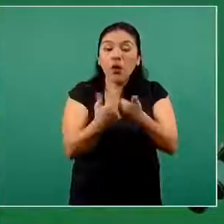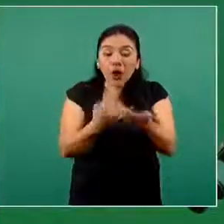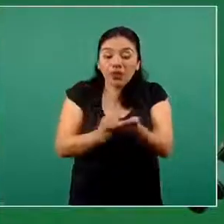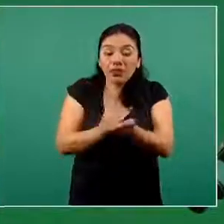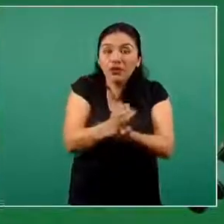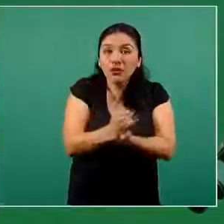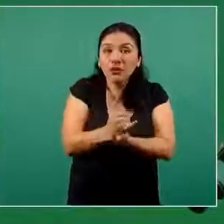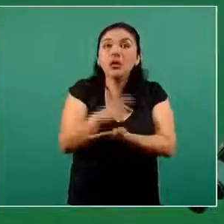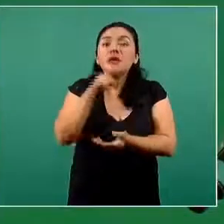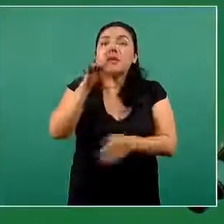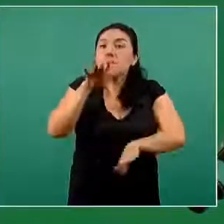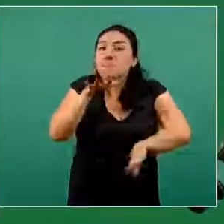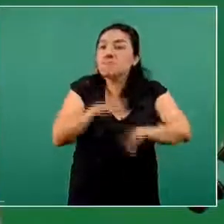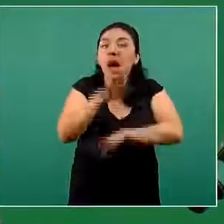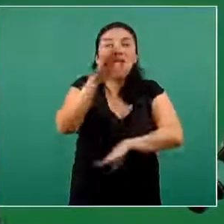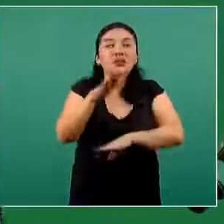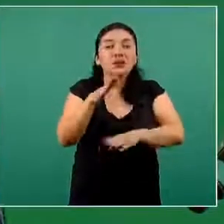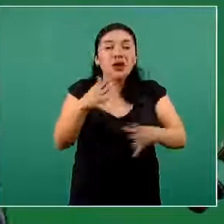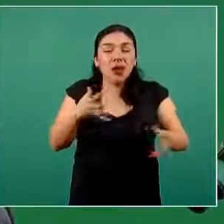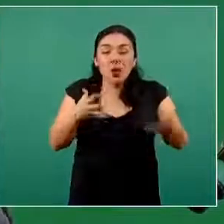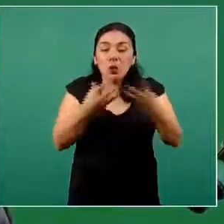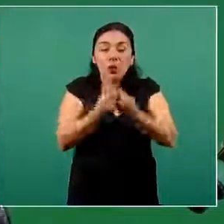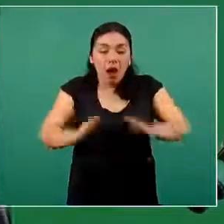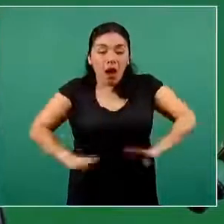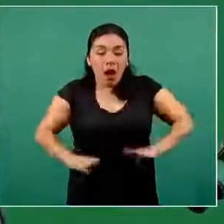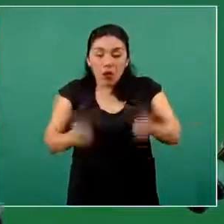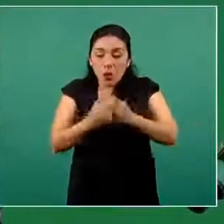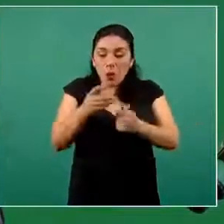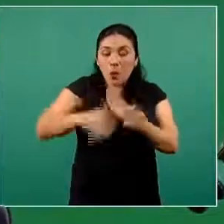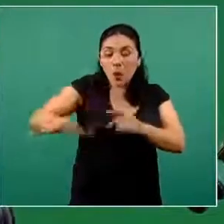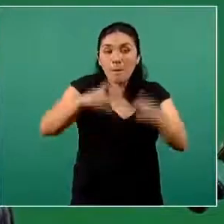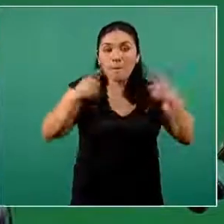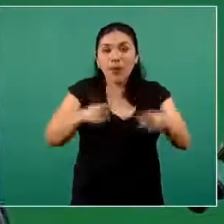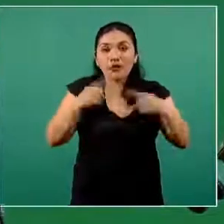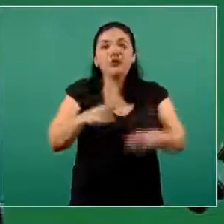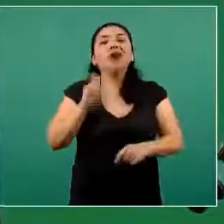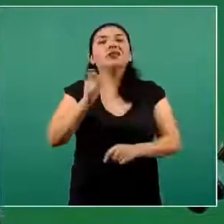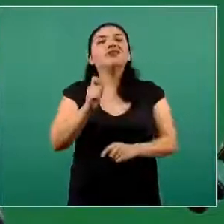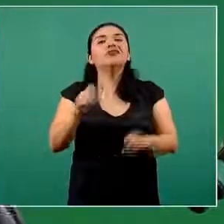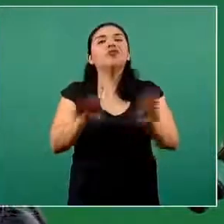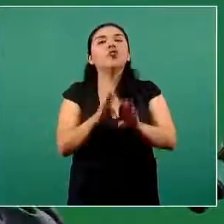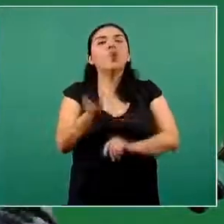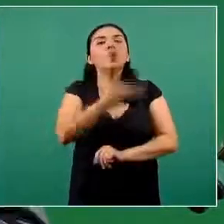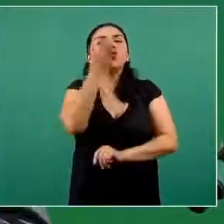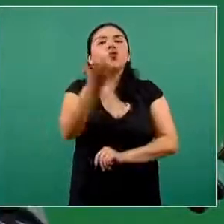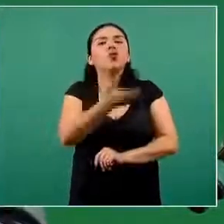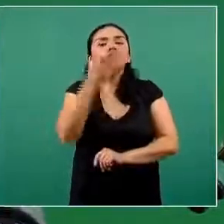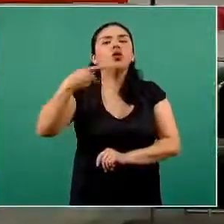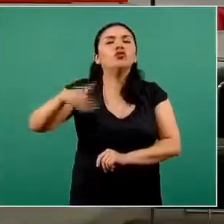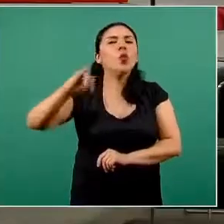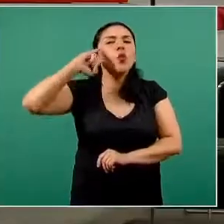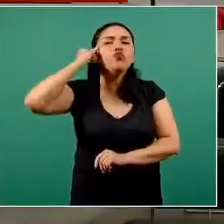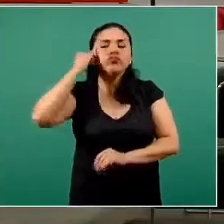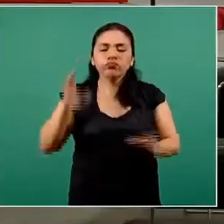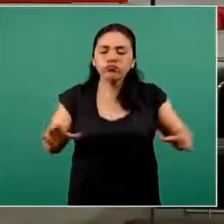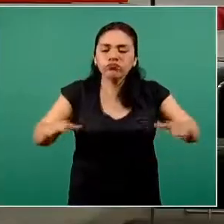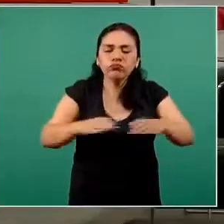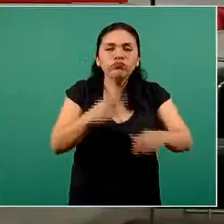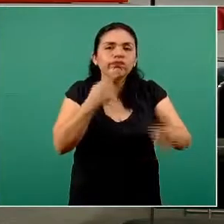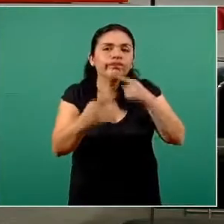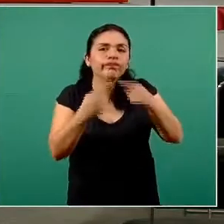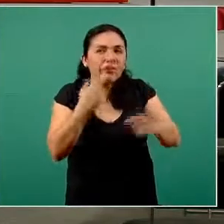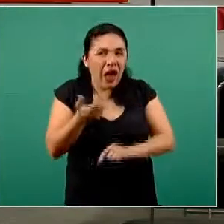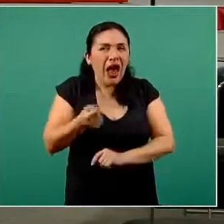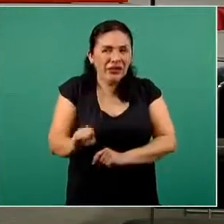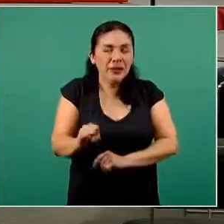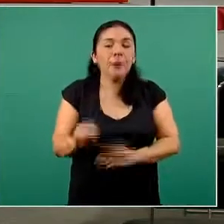decisiones más cercanas al territorio se toman por usos y costumbres, se toman por decisiones de las distintas asambleas